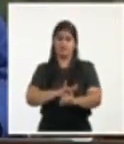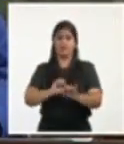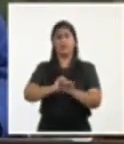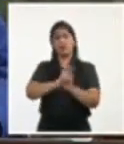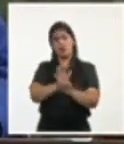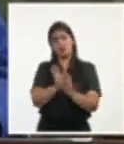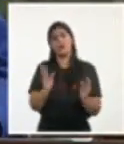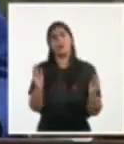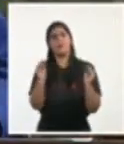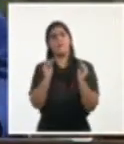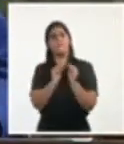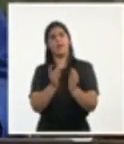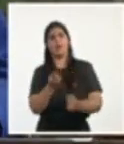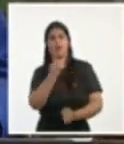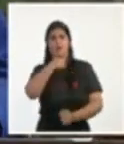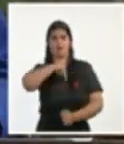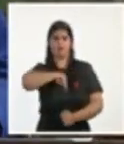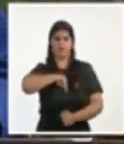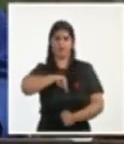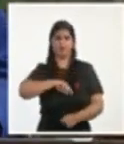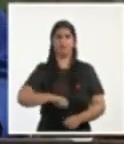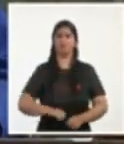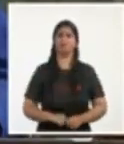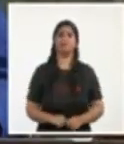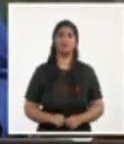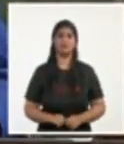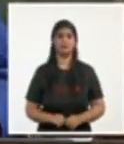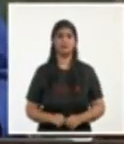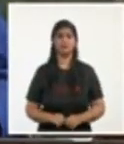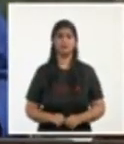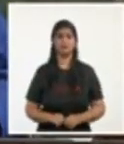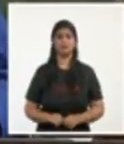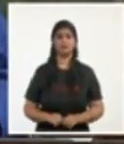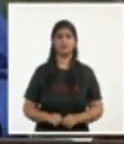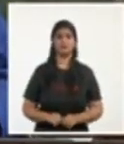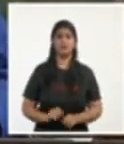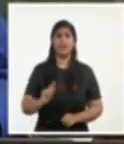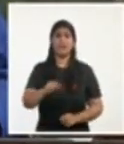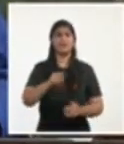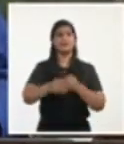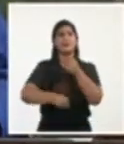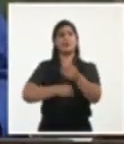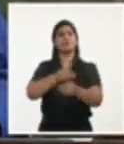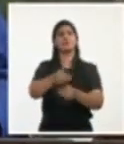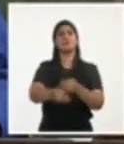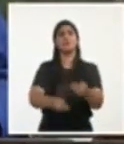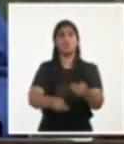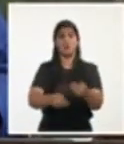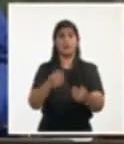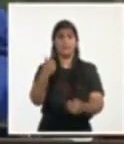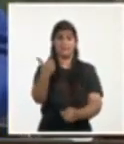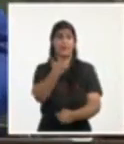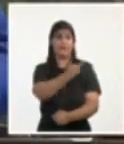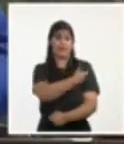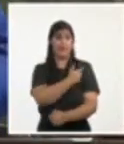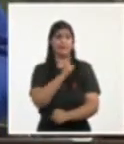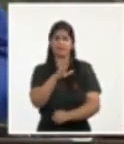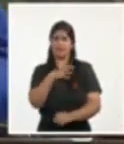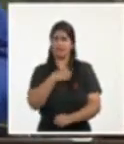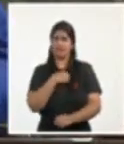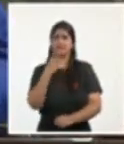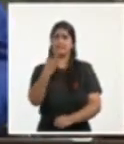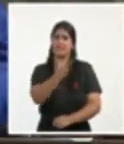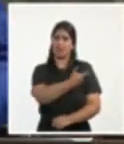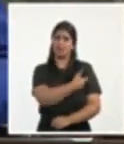etapa de convalecencia, entonces hay que aplicarle Soberana Plus, que es la otra, la que se aplica en esos casos. O sea que la persona que se